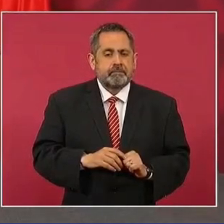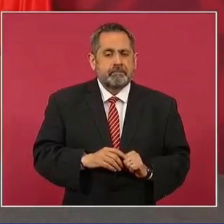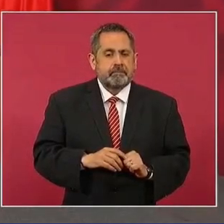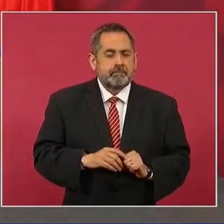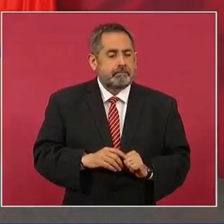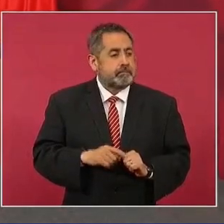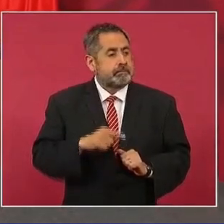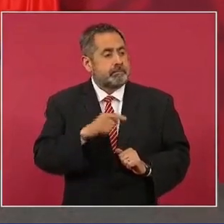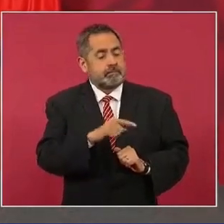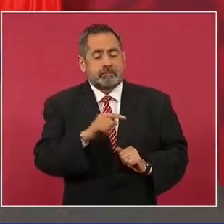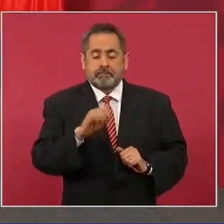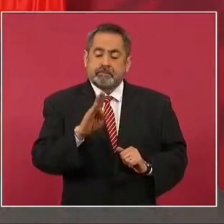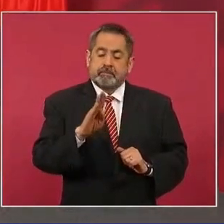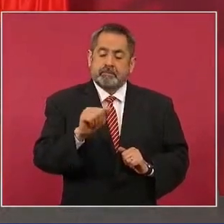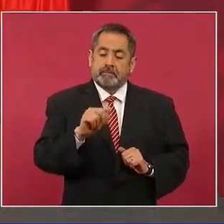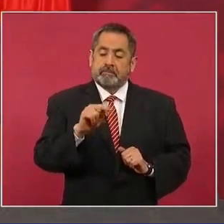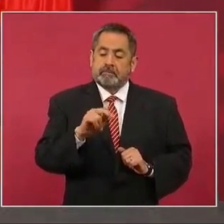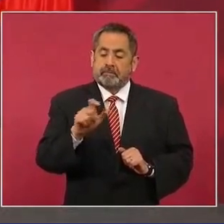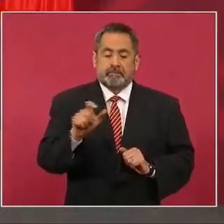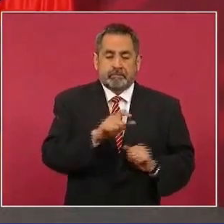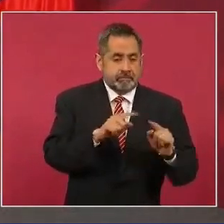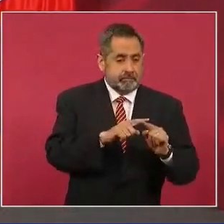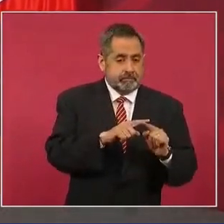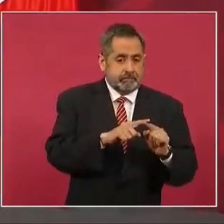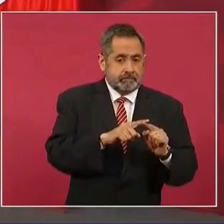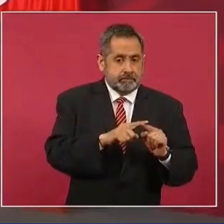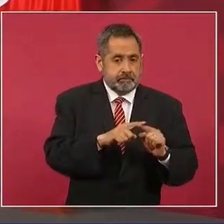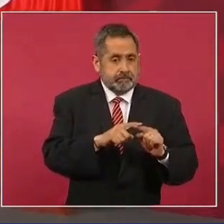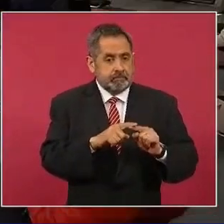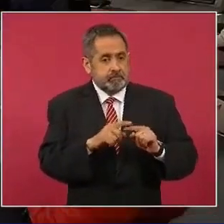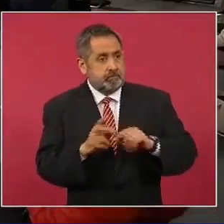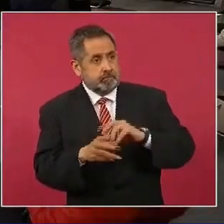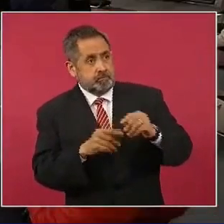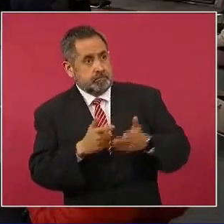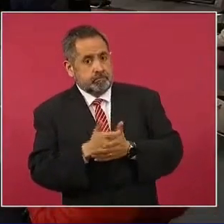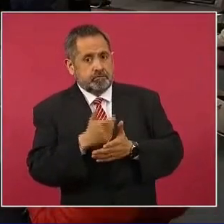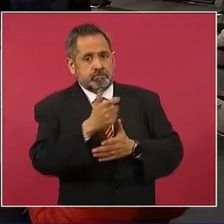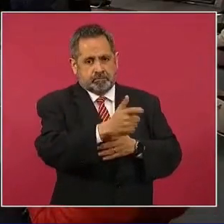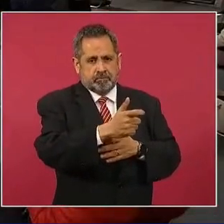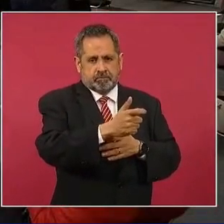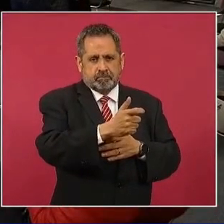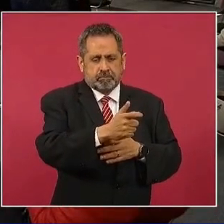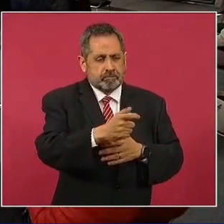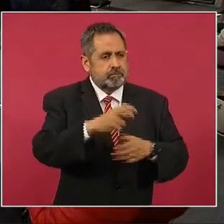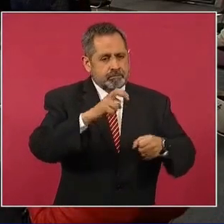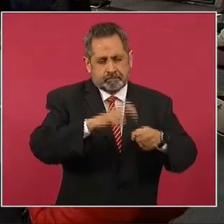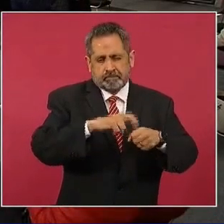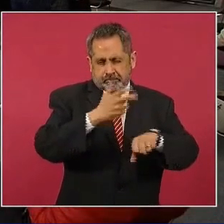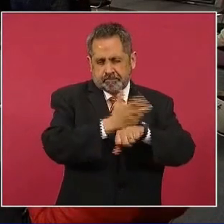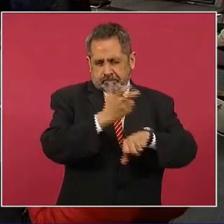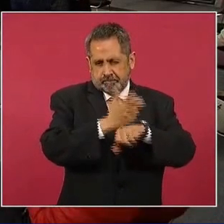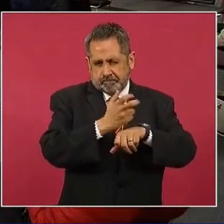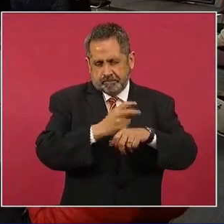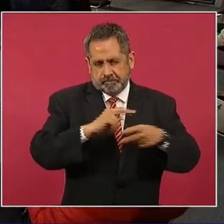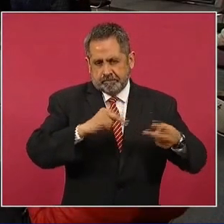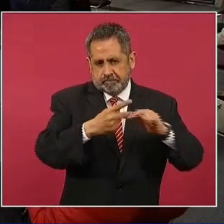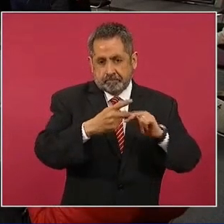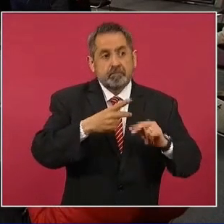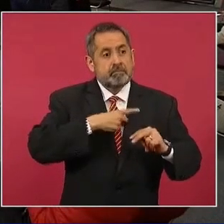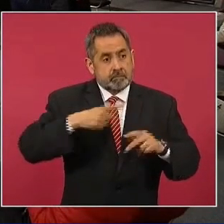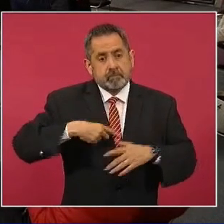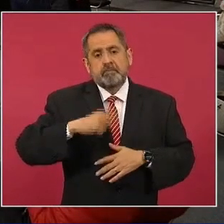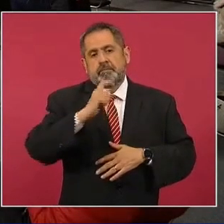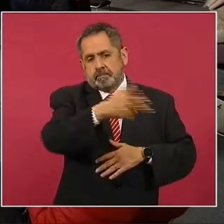y Banamex hubiese comprado a Citigroup en Estados Unidos, tenía que haber